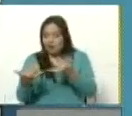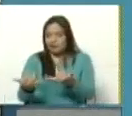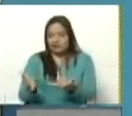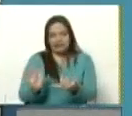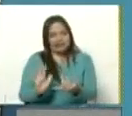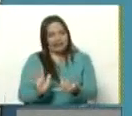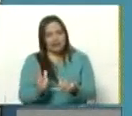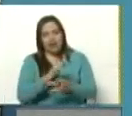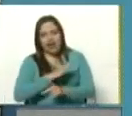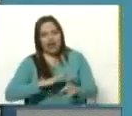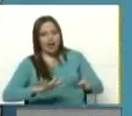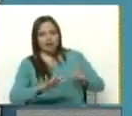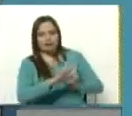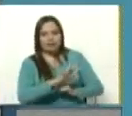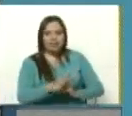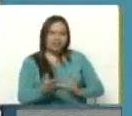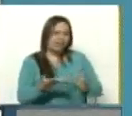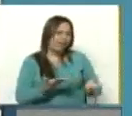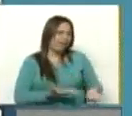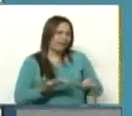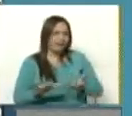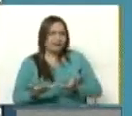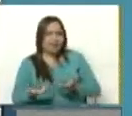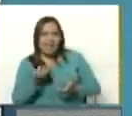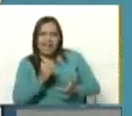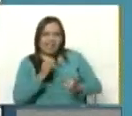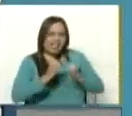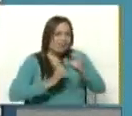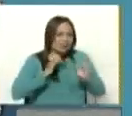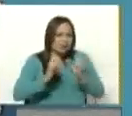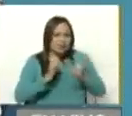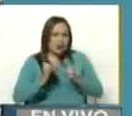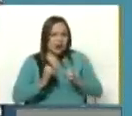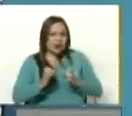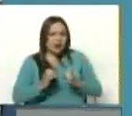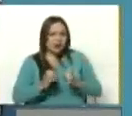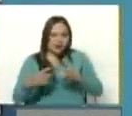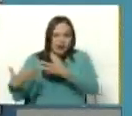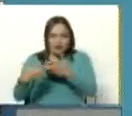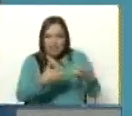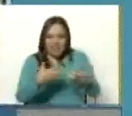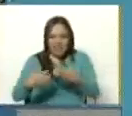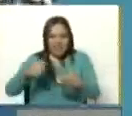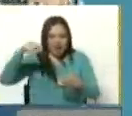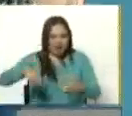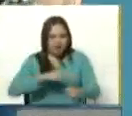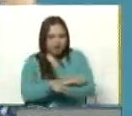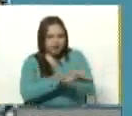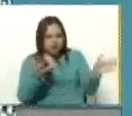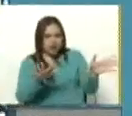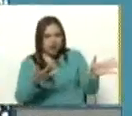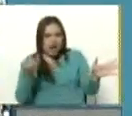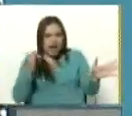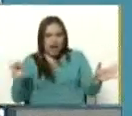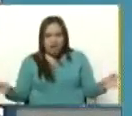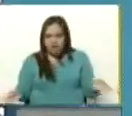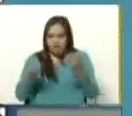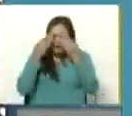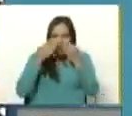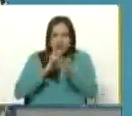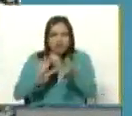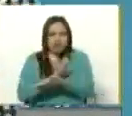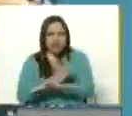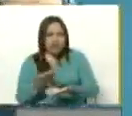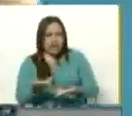un ambiente, realmente un entusiasmo para guerra nuclear, una ceguera acerca de lo que